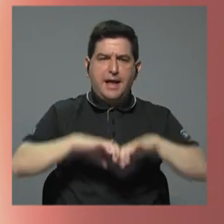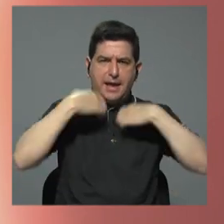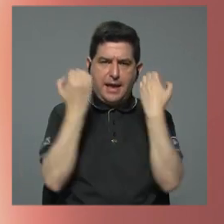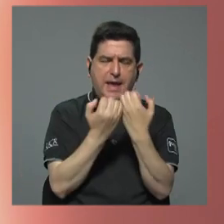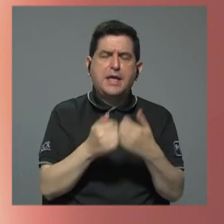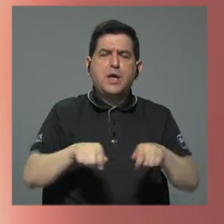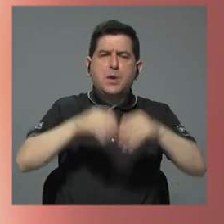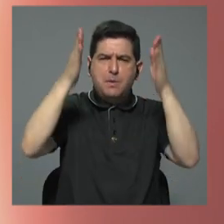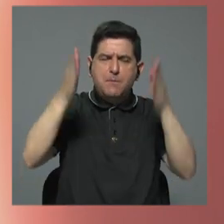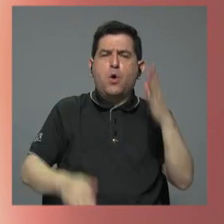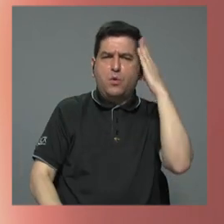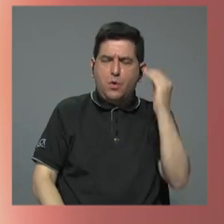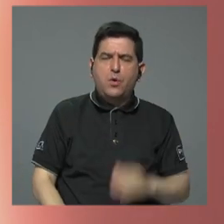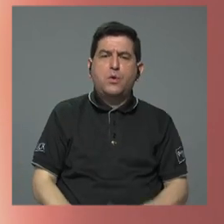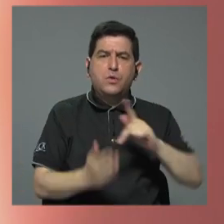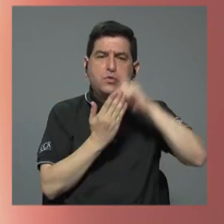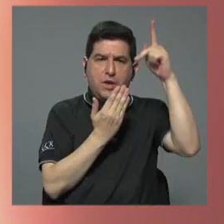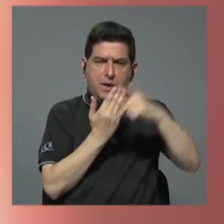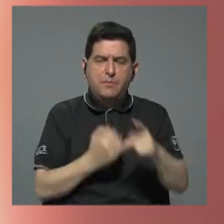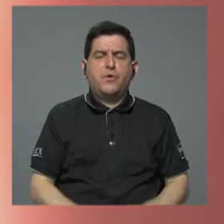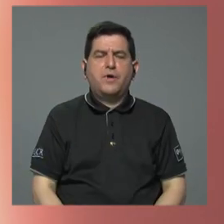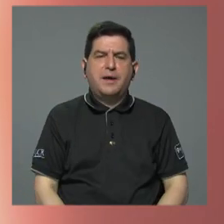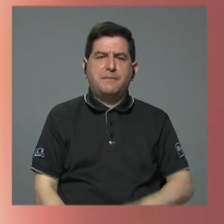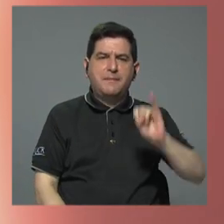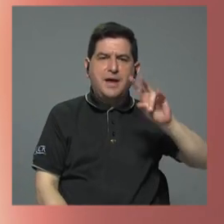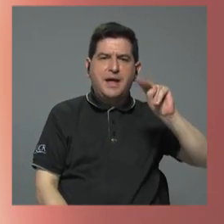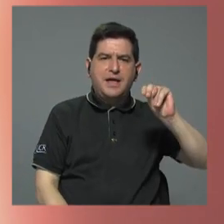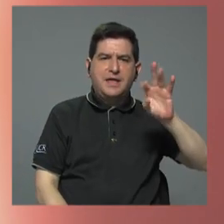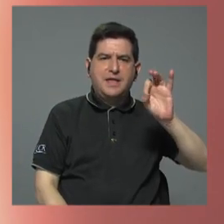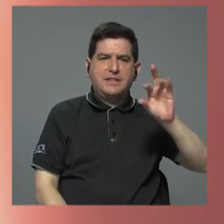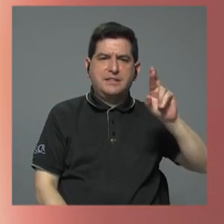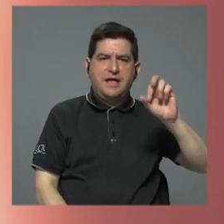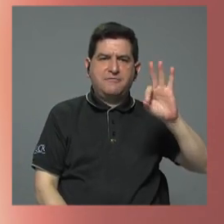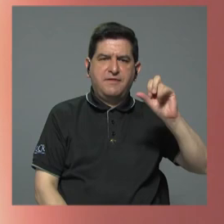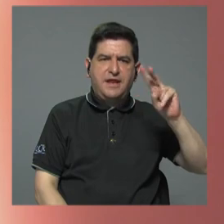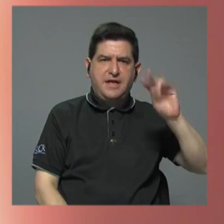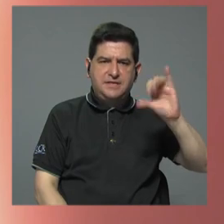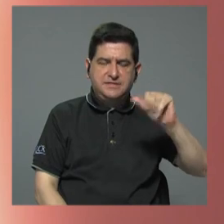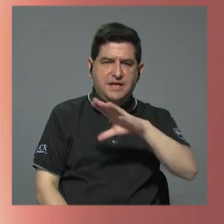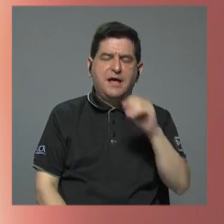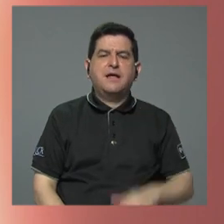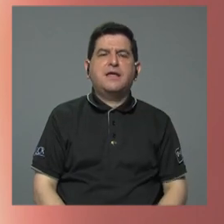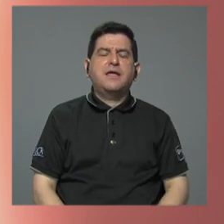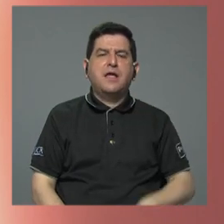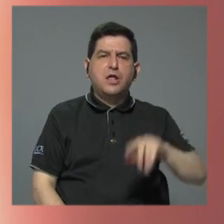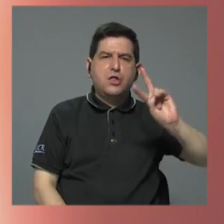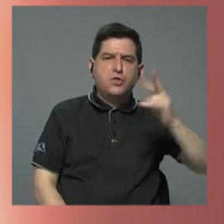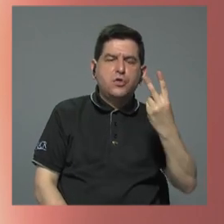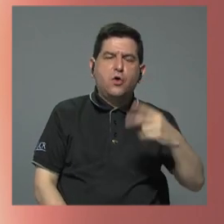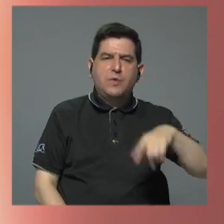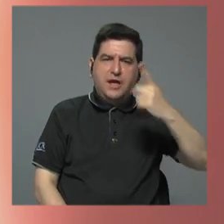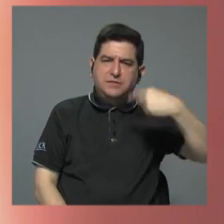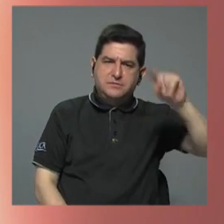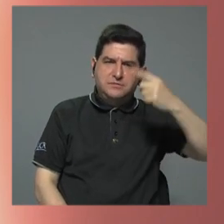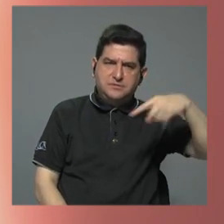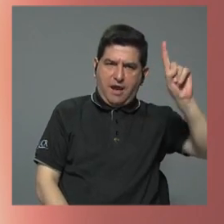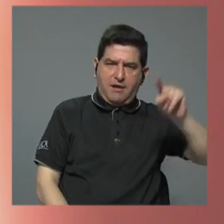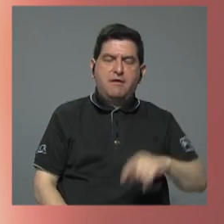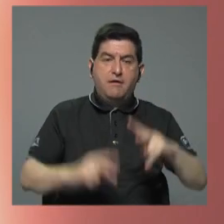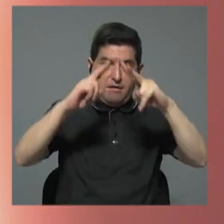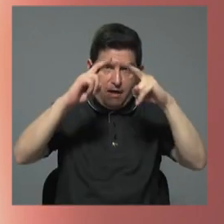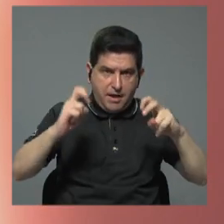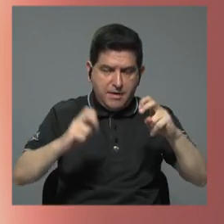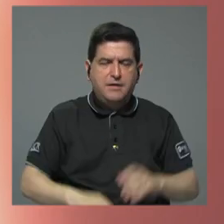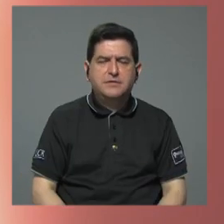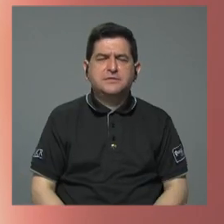experimentados periodistas del programa Interferencia y de la plataforma de verificación de información Doble Check, quienes analizarán con